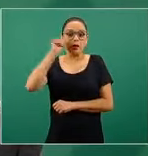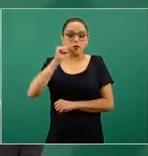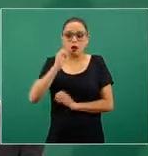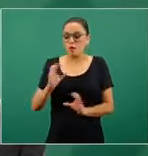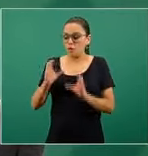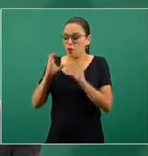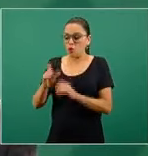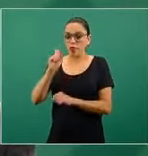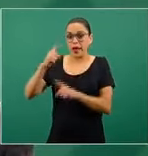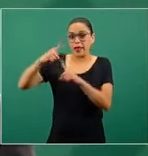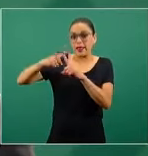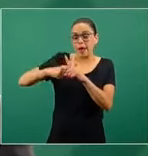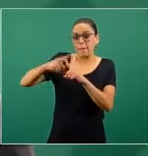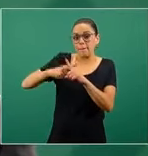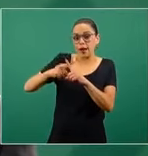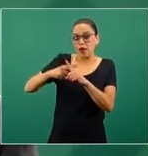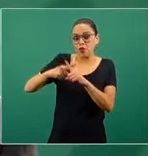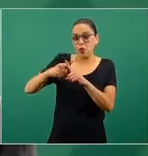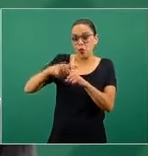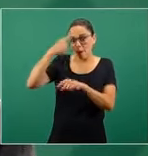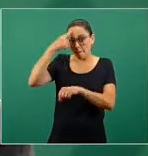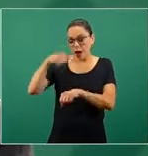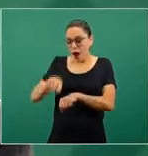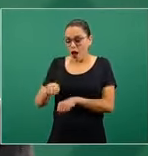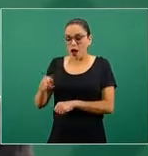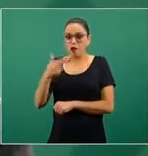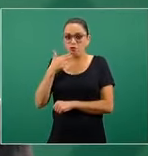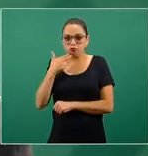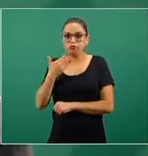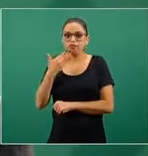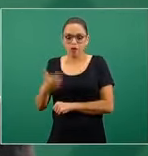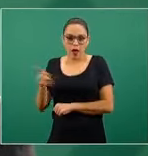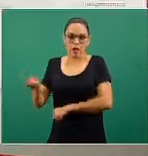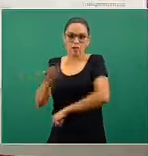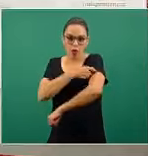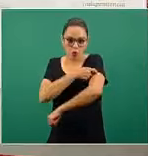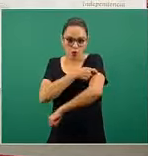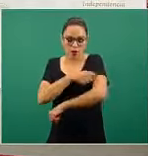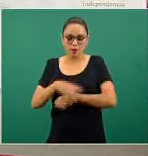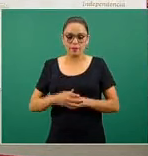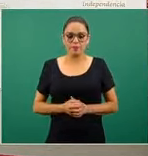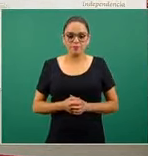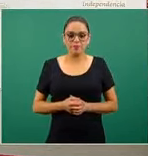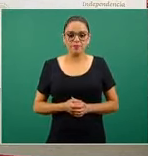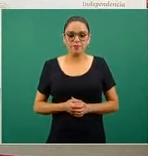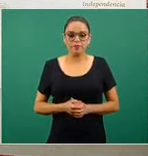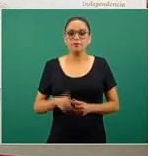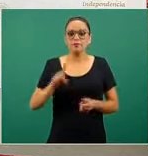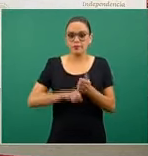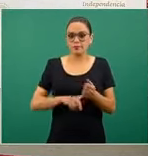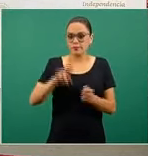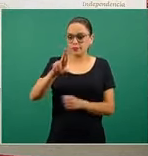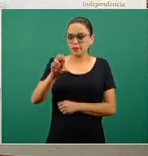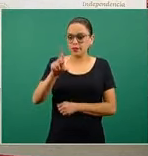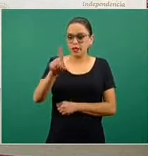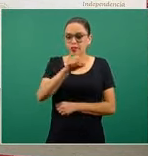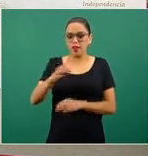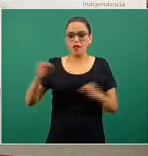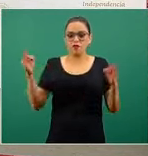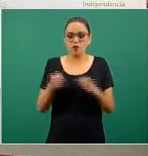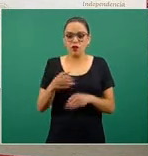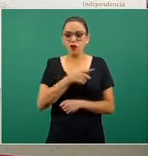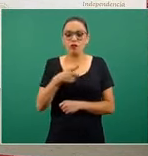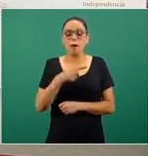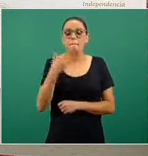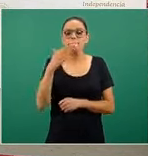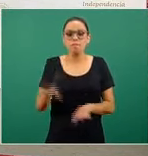conservación. Esto es normal que existan en los países que tienen programas de vacunación una red de frío competente, Pero